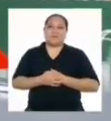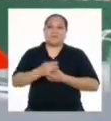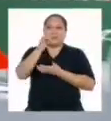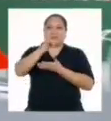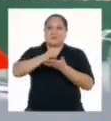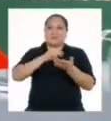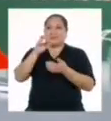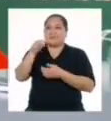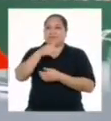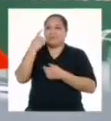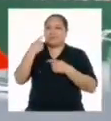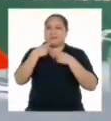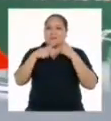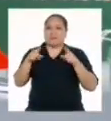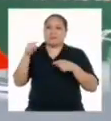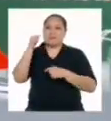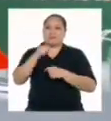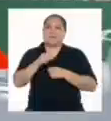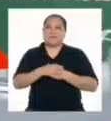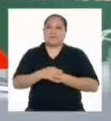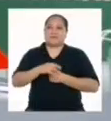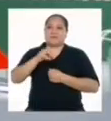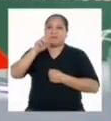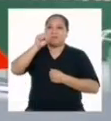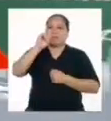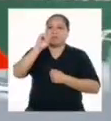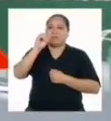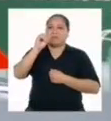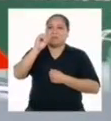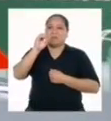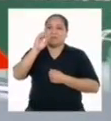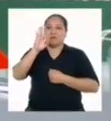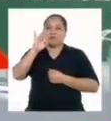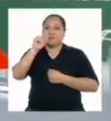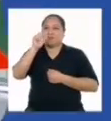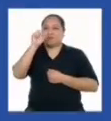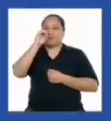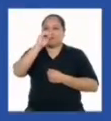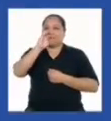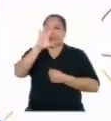Ahora tenemos otro mensaje. Este es de Sofía 05.